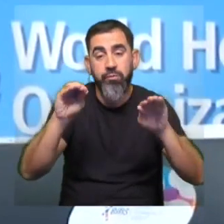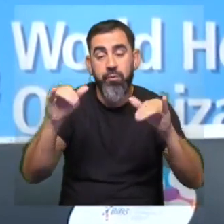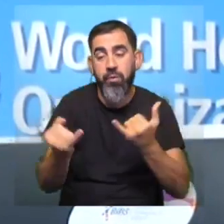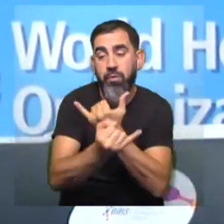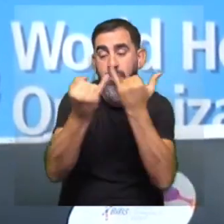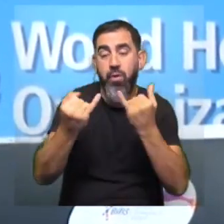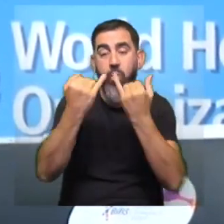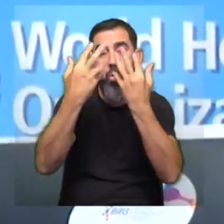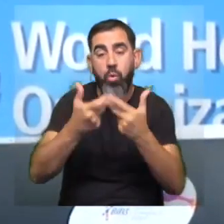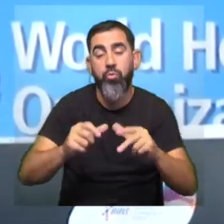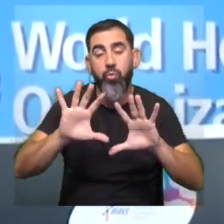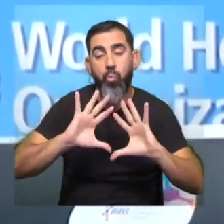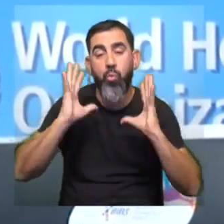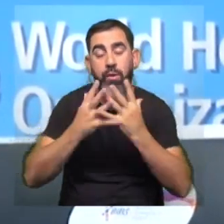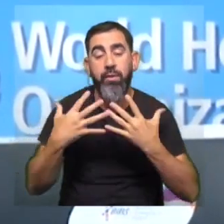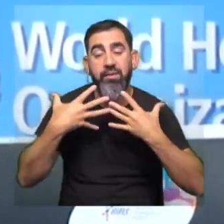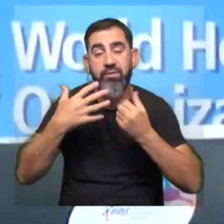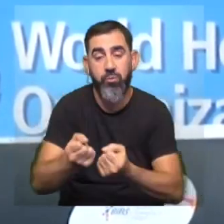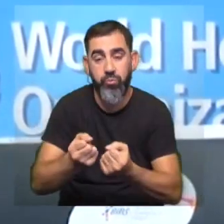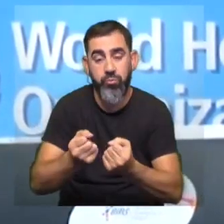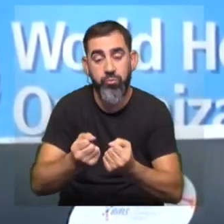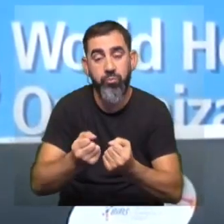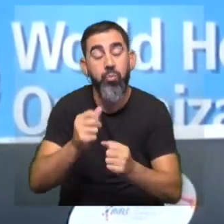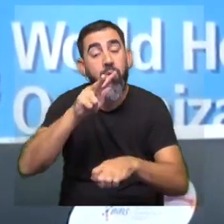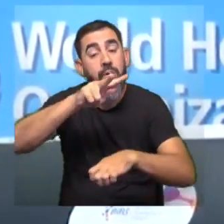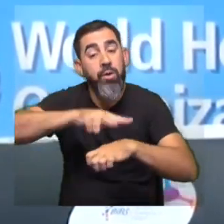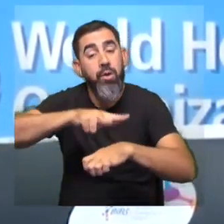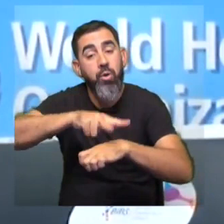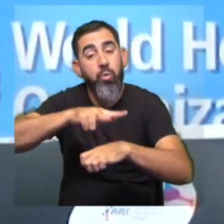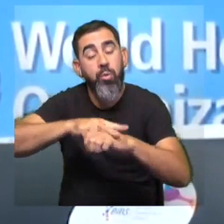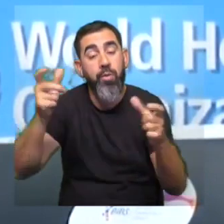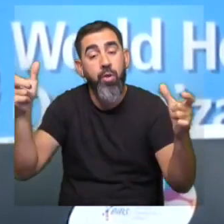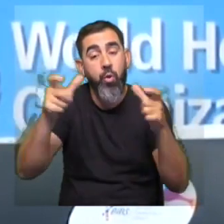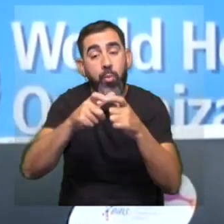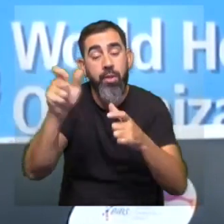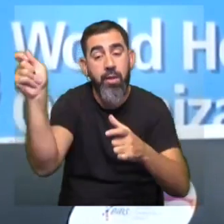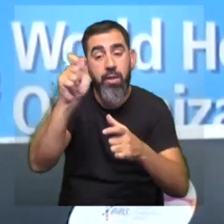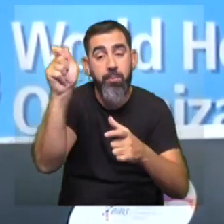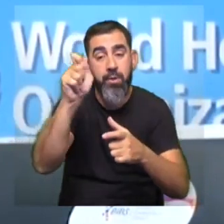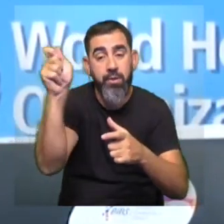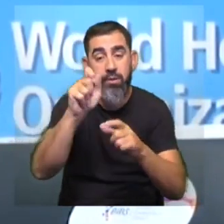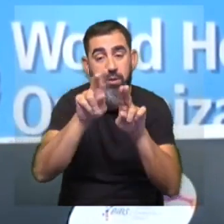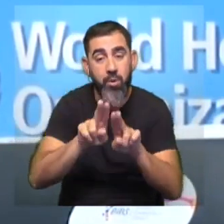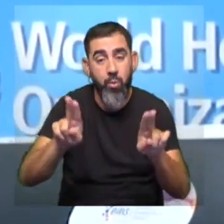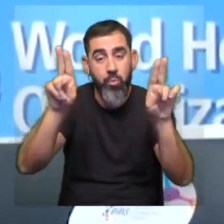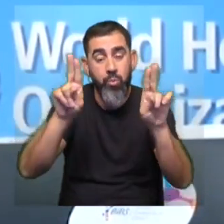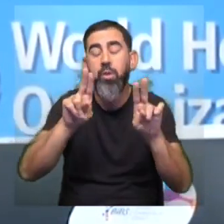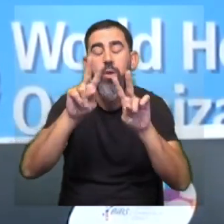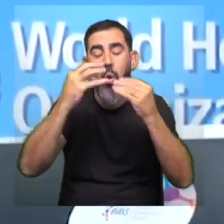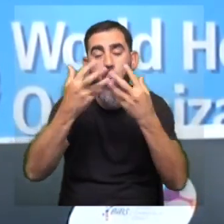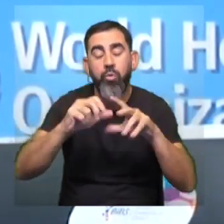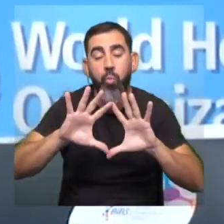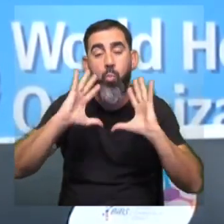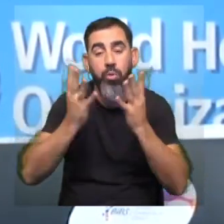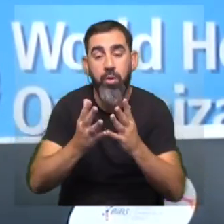la Organización Mundial de la Salud en base a la recomendación del Comité de Emergencias de este organismo. Al anunciar la